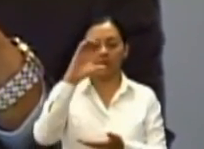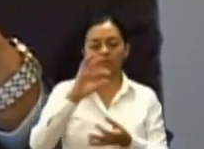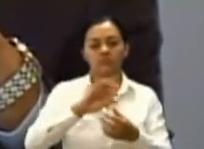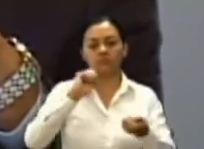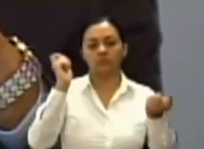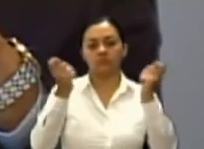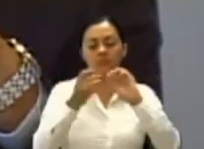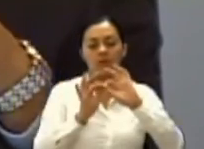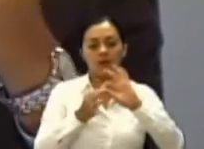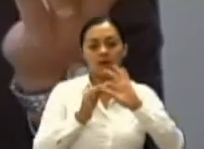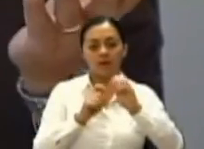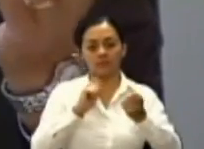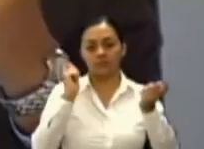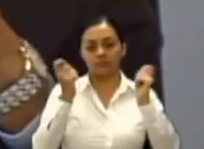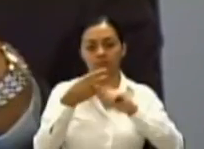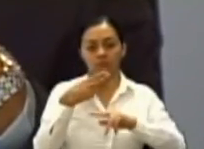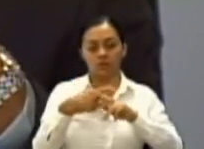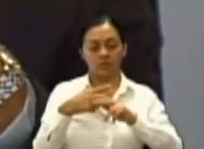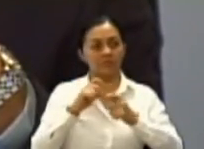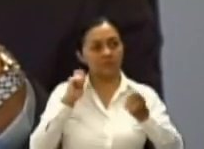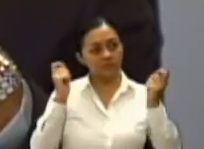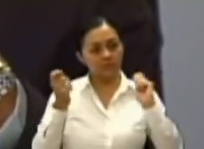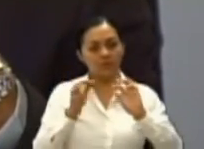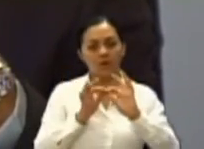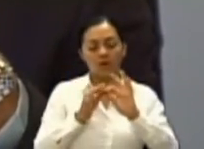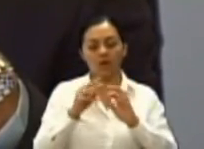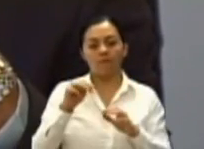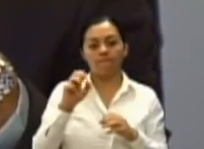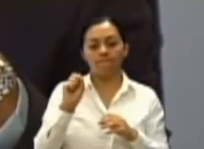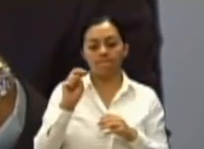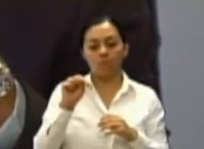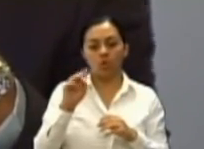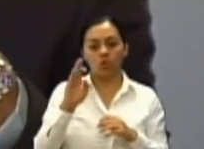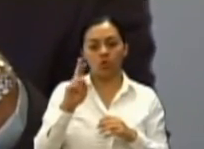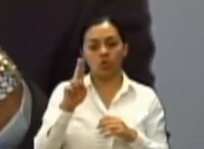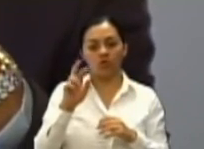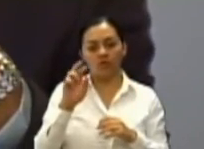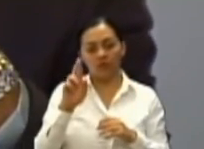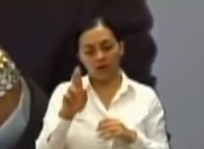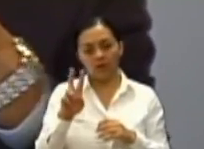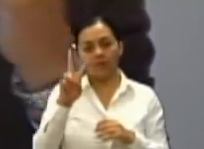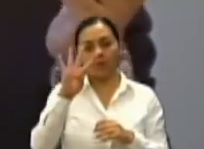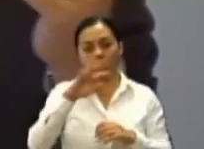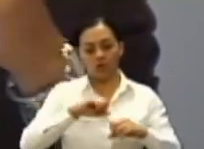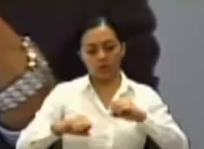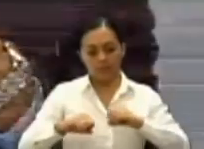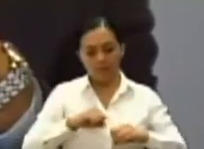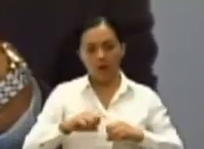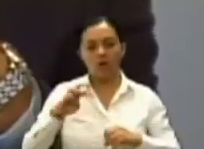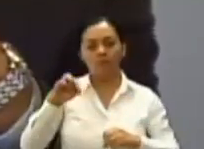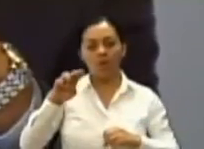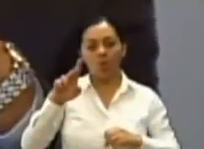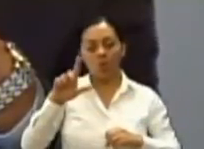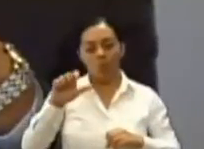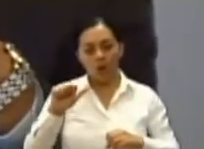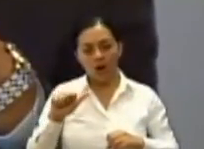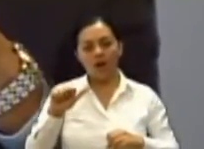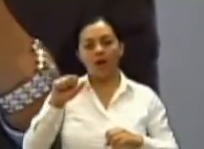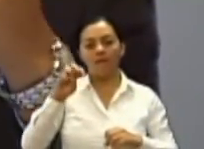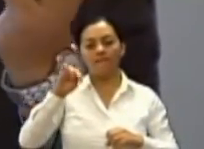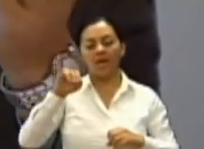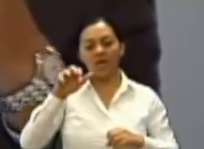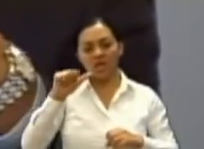colegios emblemáticos aquí está el montúfar en mejía y manuela cañizares el 24 de mayo en guayaquil está